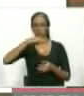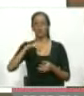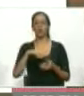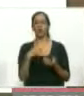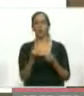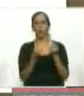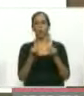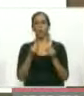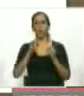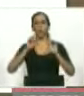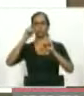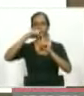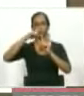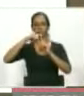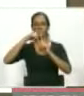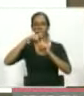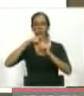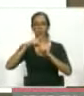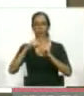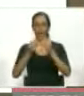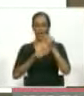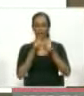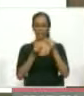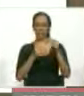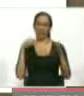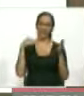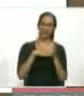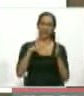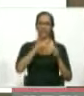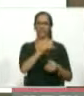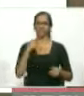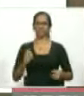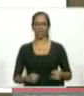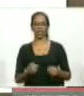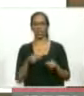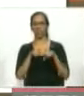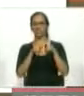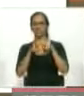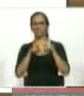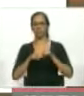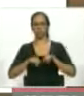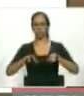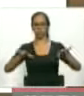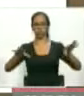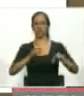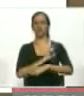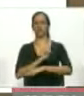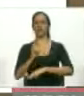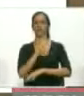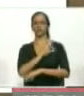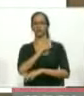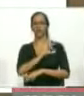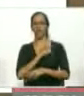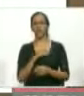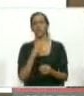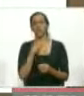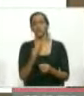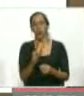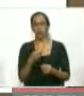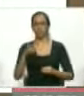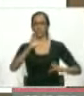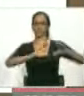atacar a china esto es una cosa que viene pululando por ahí por la red alguna serie de voces en el ámbito científico